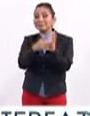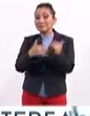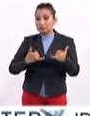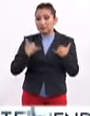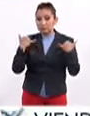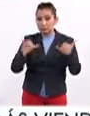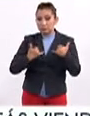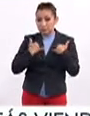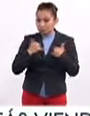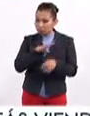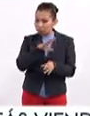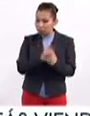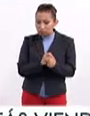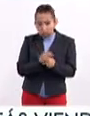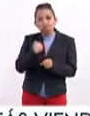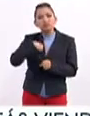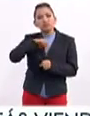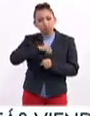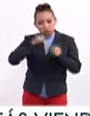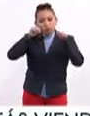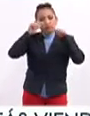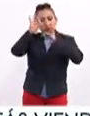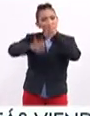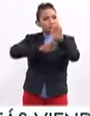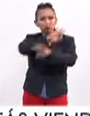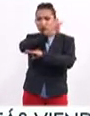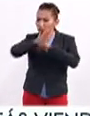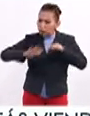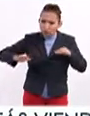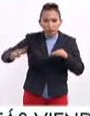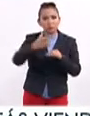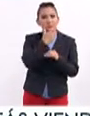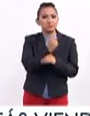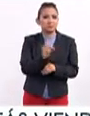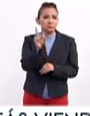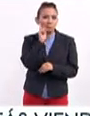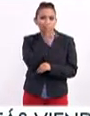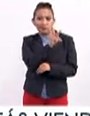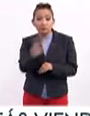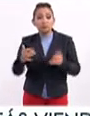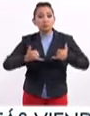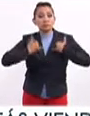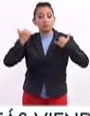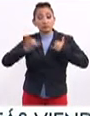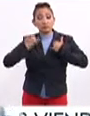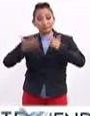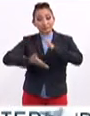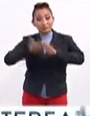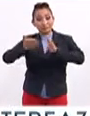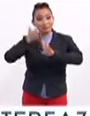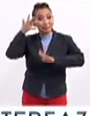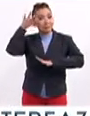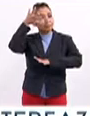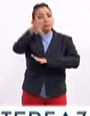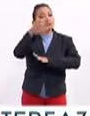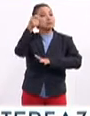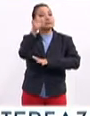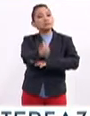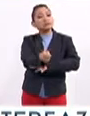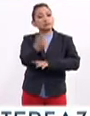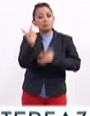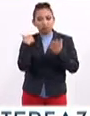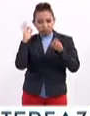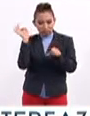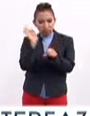2,300,000 jóvenes. Los vamos a atender a todas y a todos. Jóvenes Construyendo el Futuro será